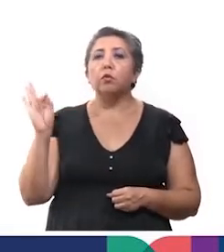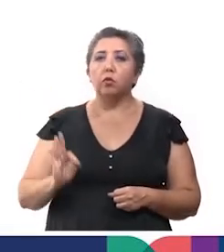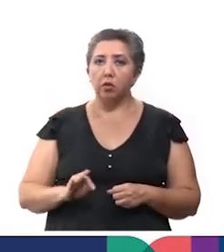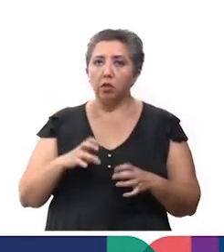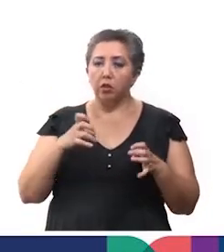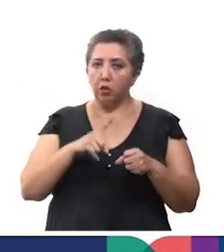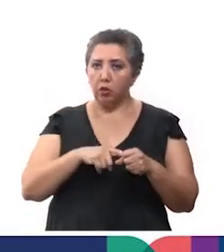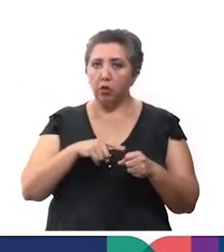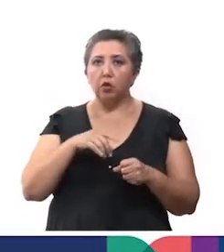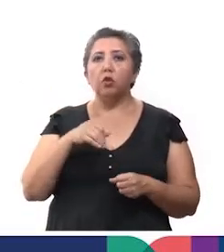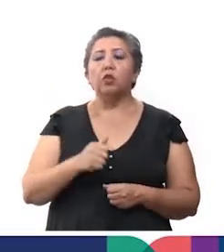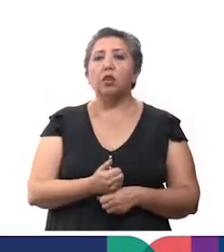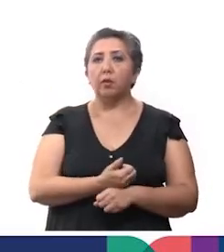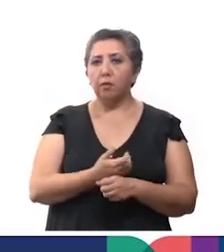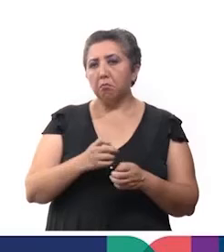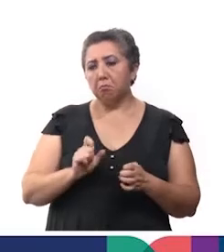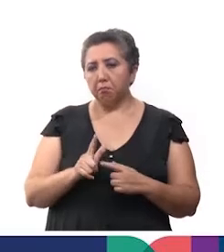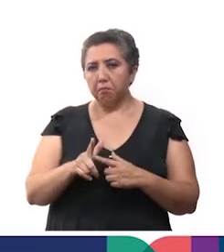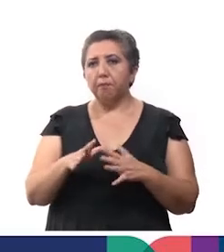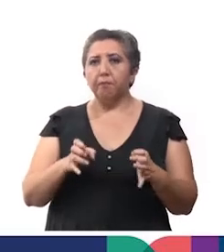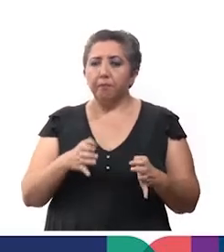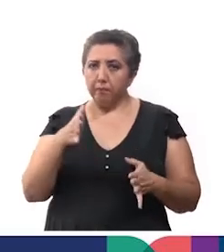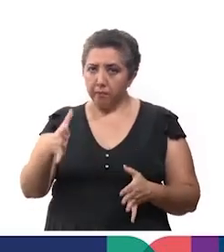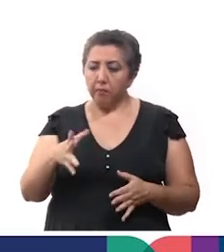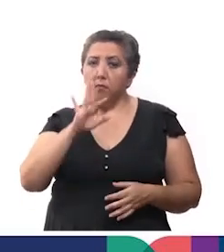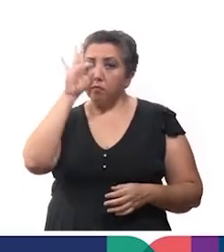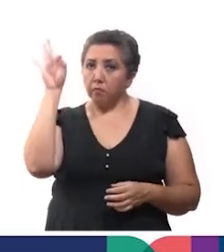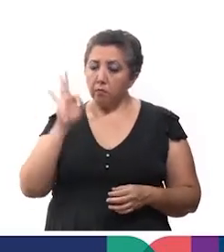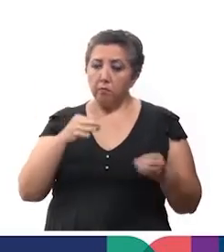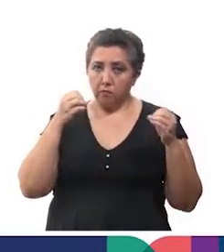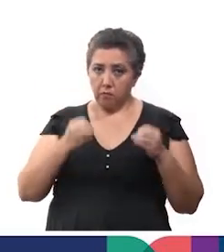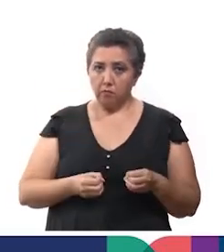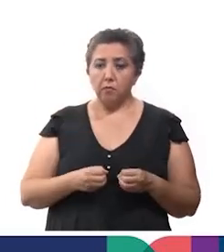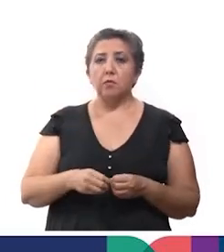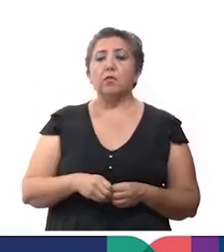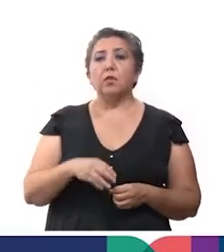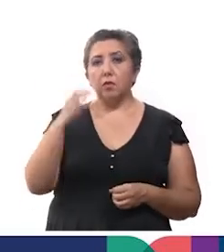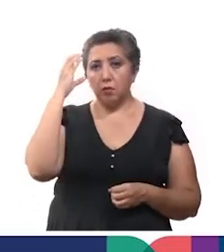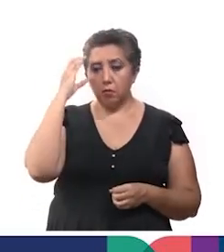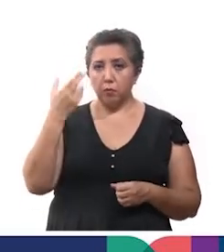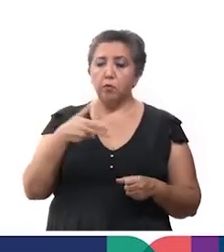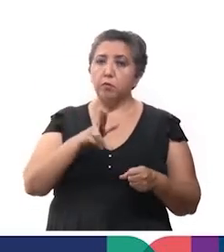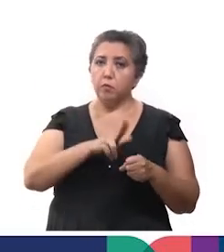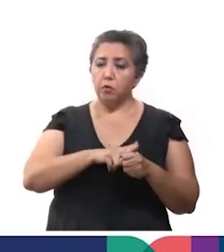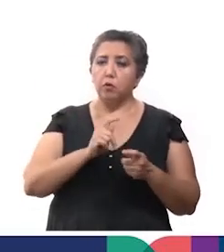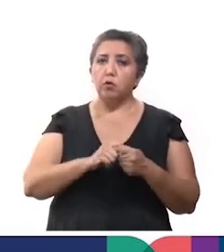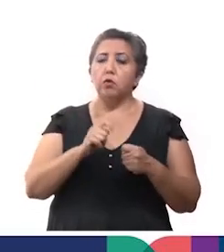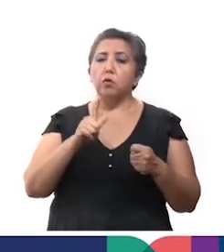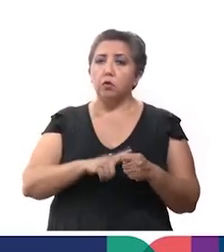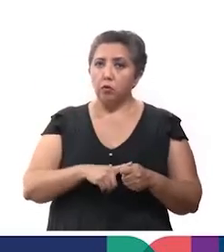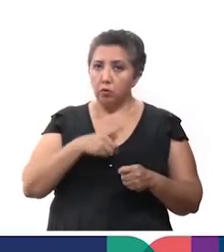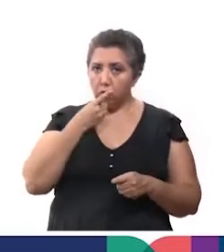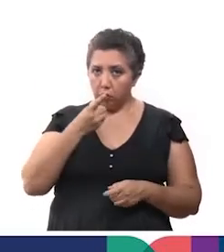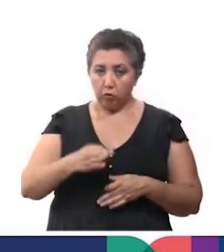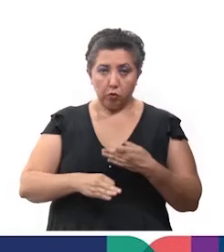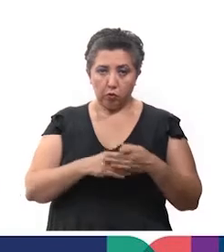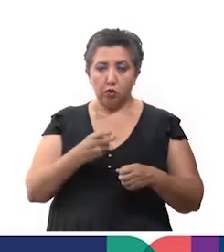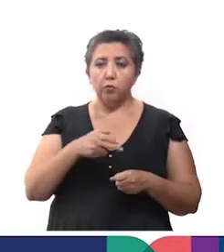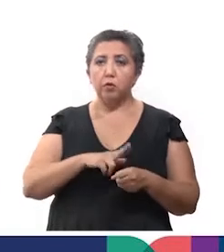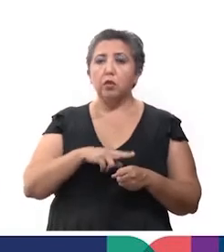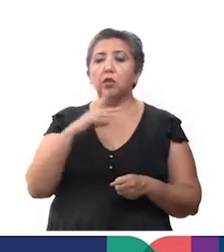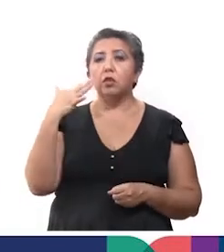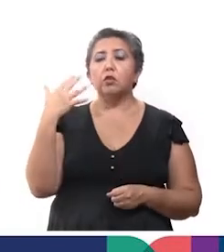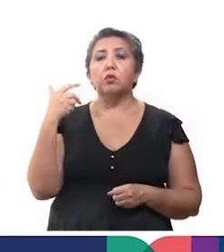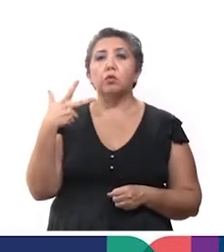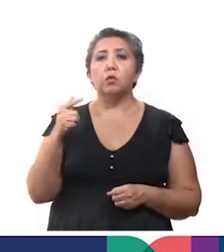37.3%, está en color amarillo y estable. El porcentaje de ocupación de camas de hospitalización total COVID y no COVID es